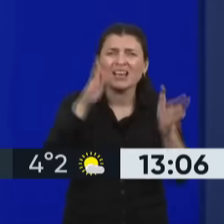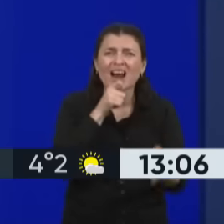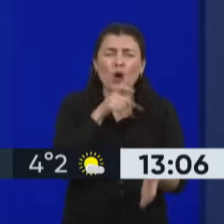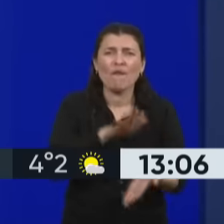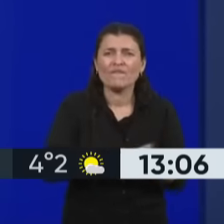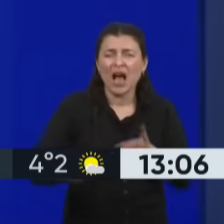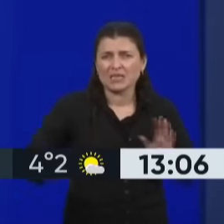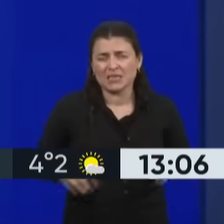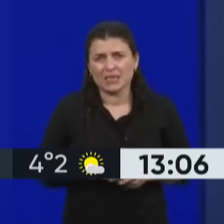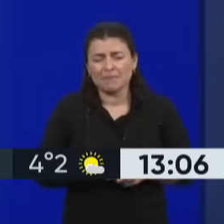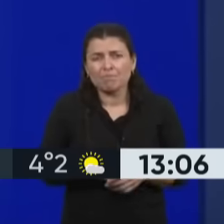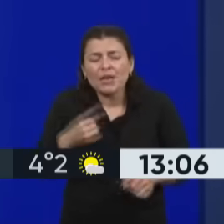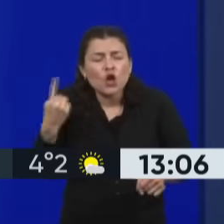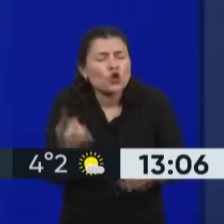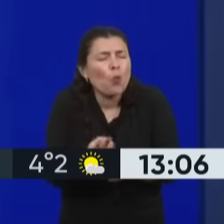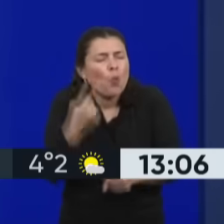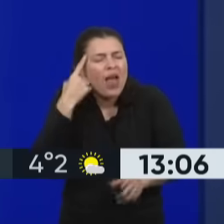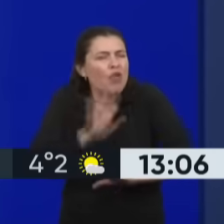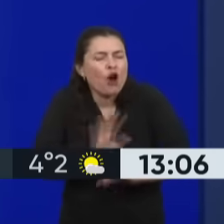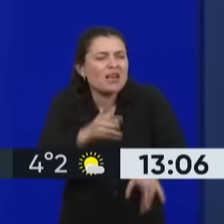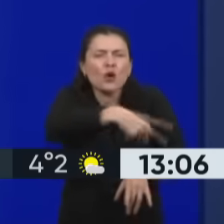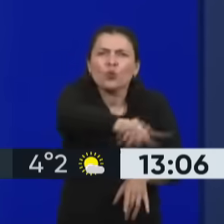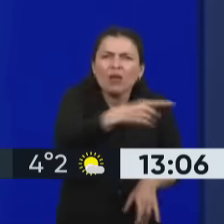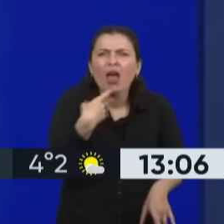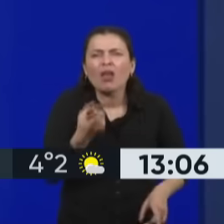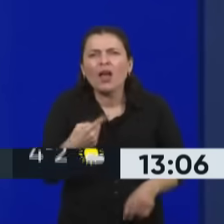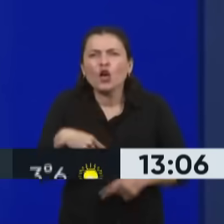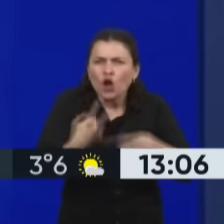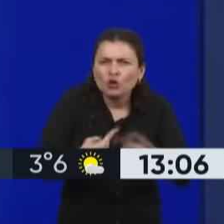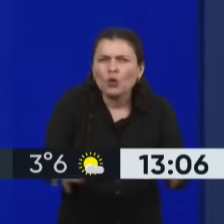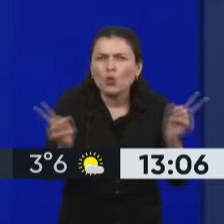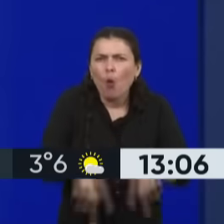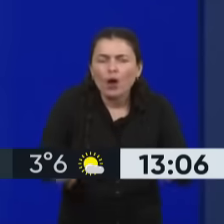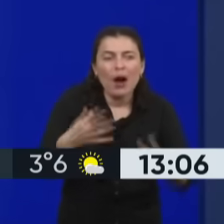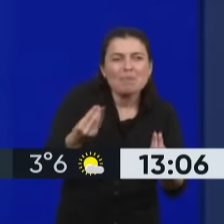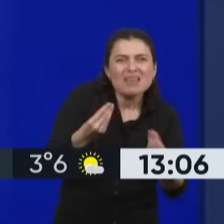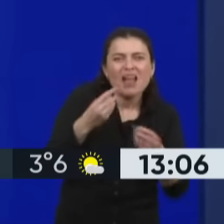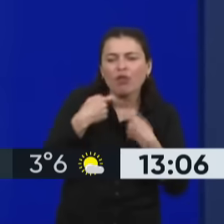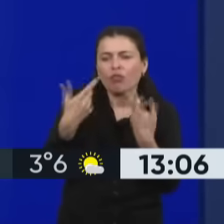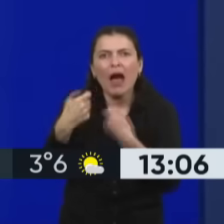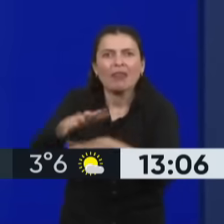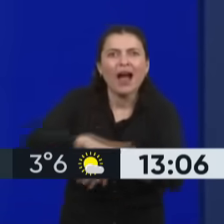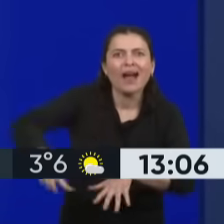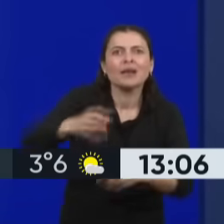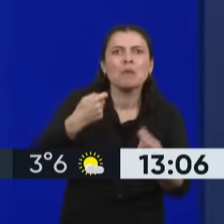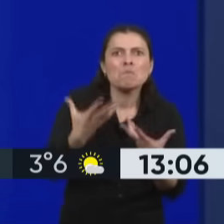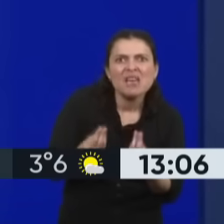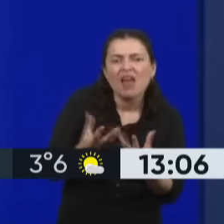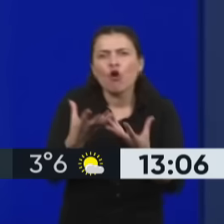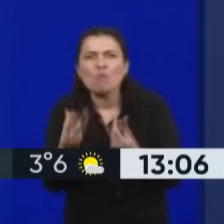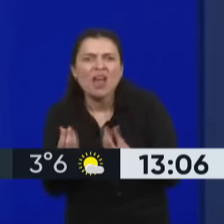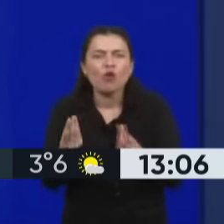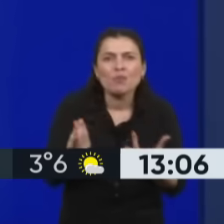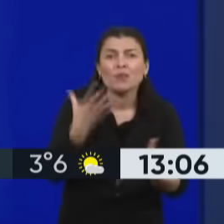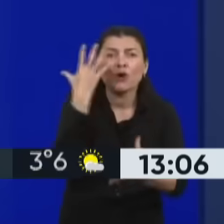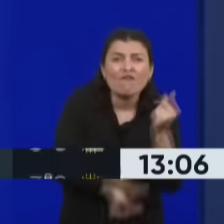que se sigan tomando decisiones y cargándose de miedos en función de modelos impropios que